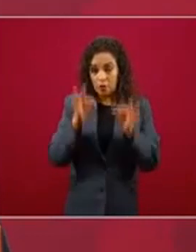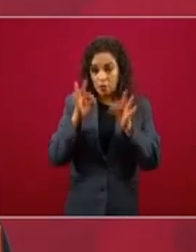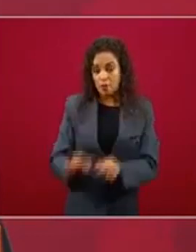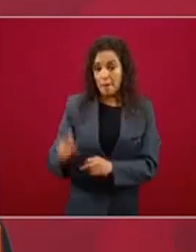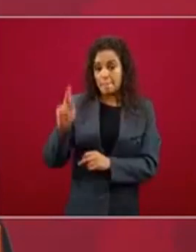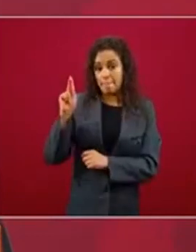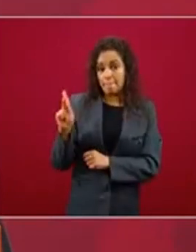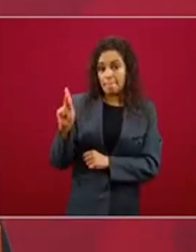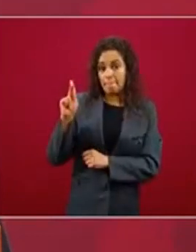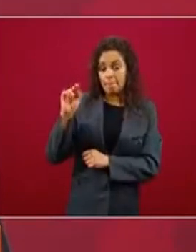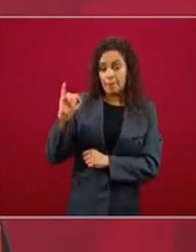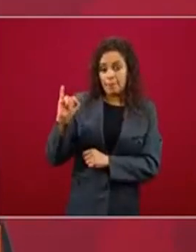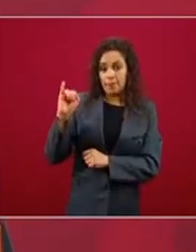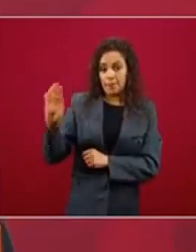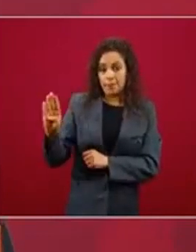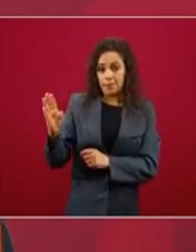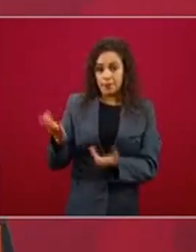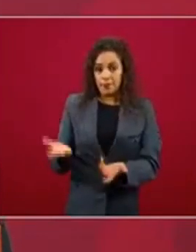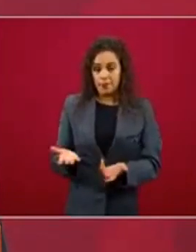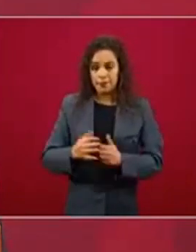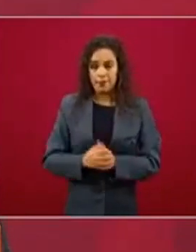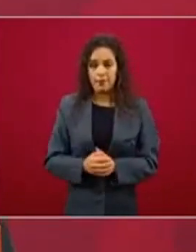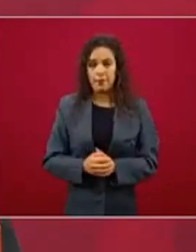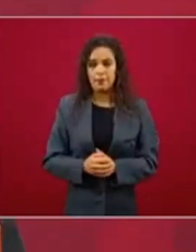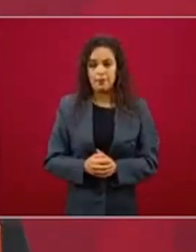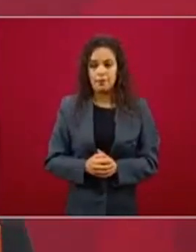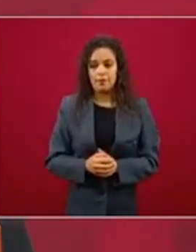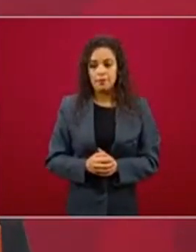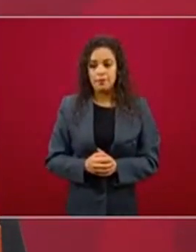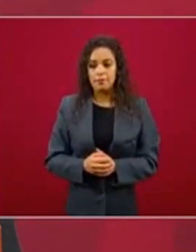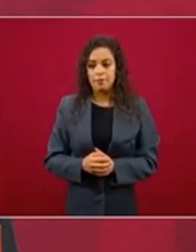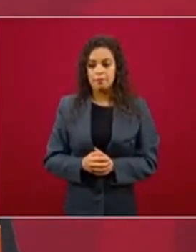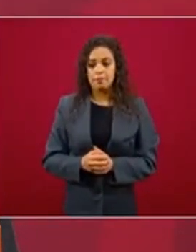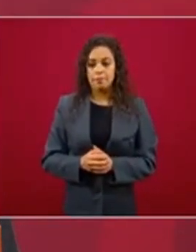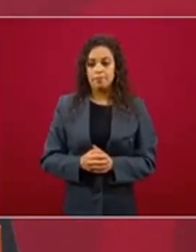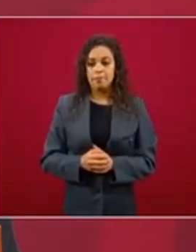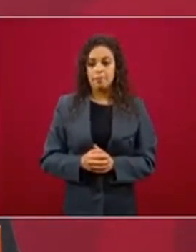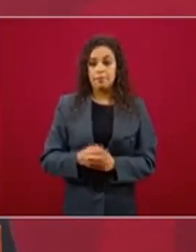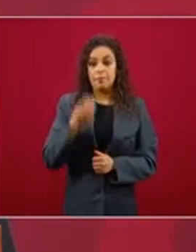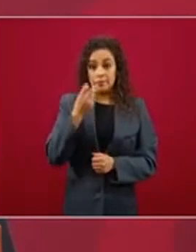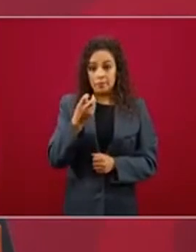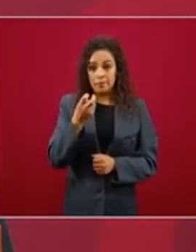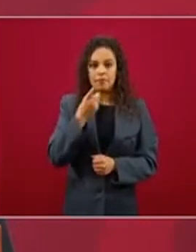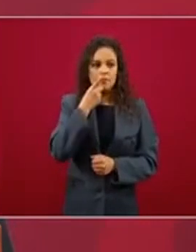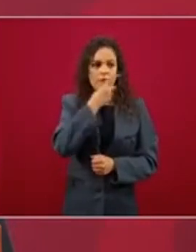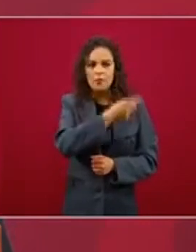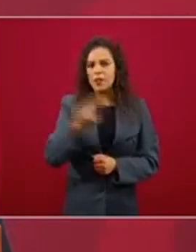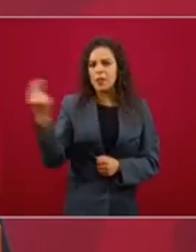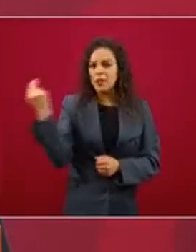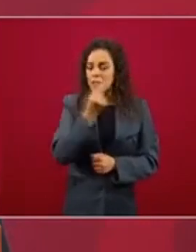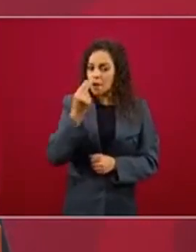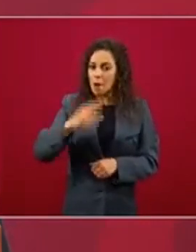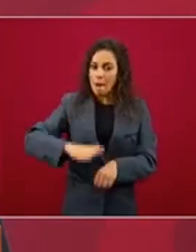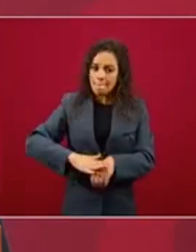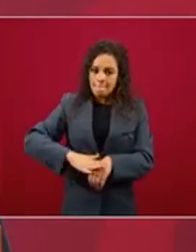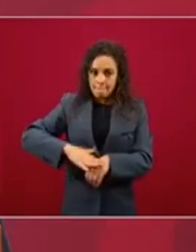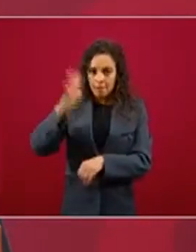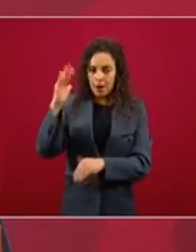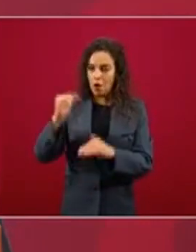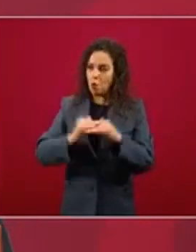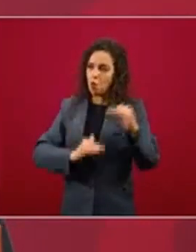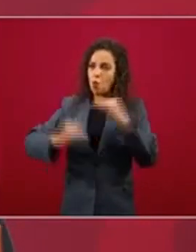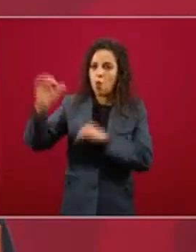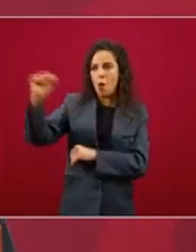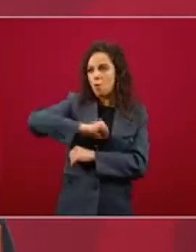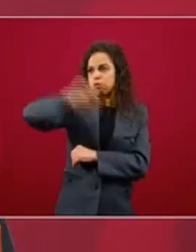presidente lópez obrador para reformar el régimen de pensiones del sistema de ahorro para el retiro debido a que no ha sido abordada en la